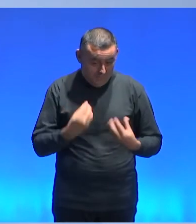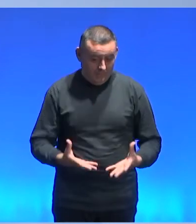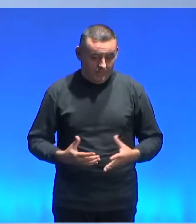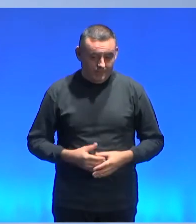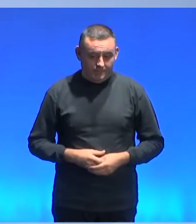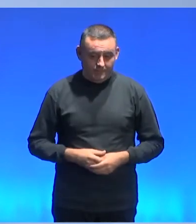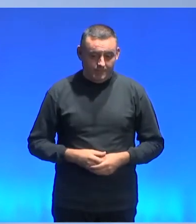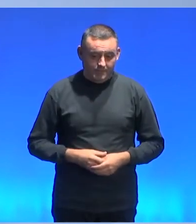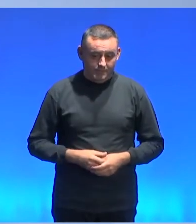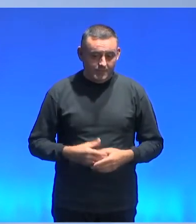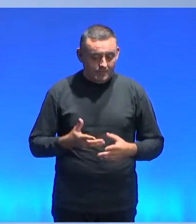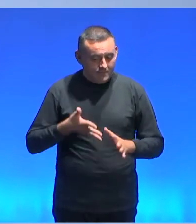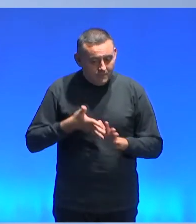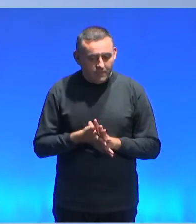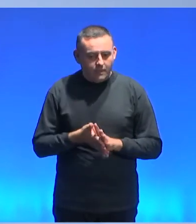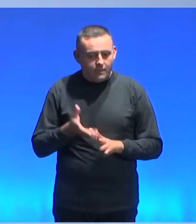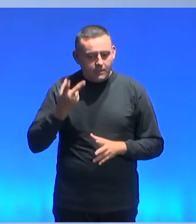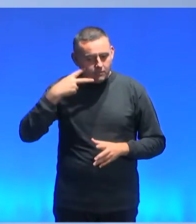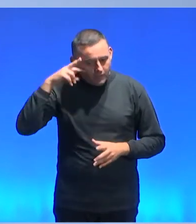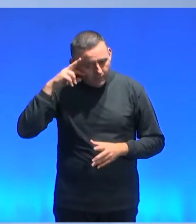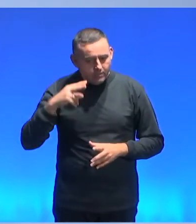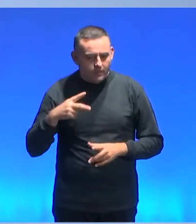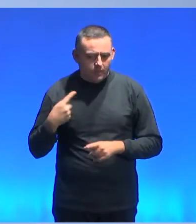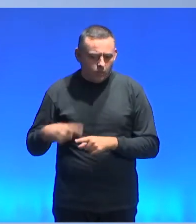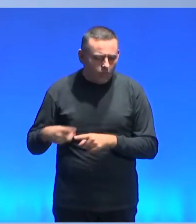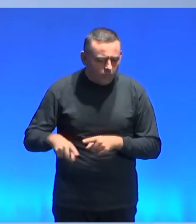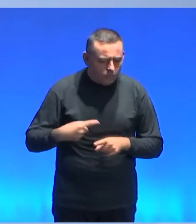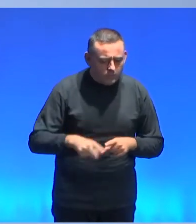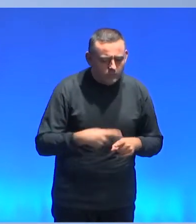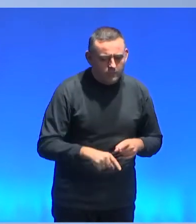que agradecerlo de estos.